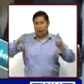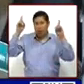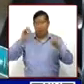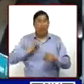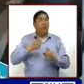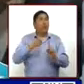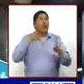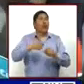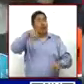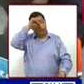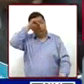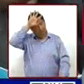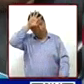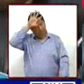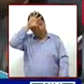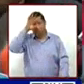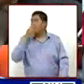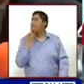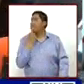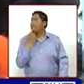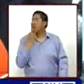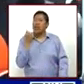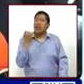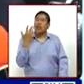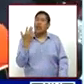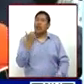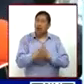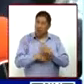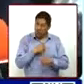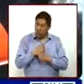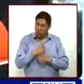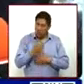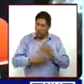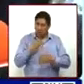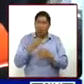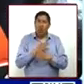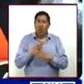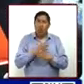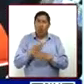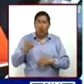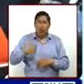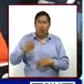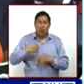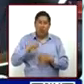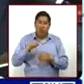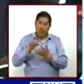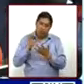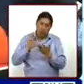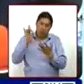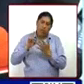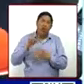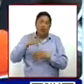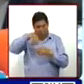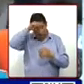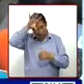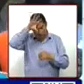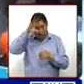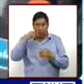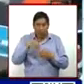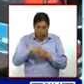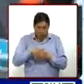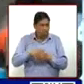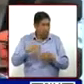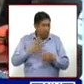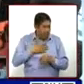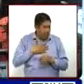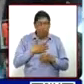Vengo desde Tarija. Por más de 15 años he desarrollado funciones en el Tribunal Electoral de Tarija y hoy para mí es un